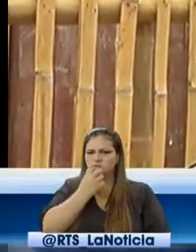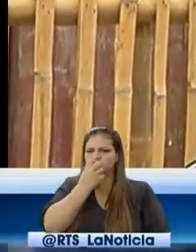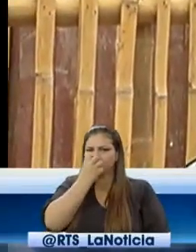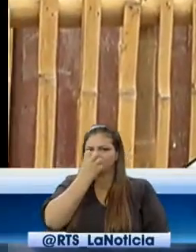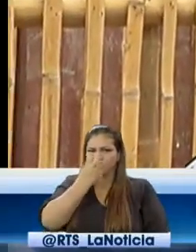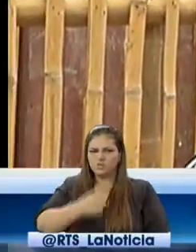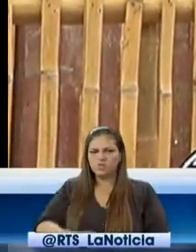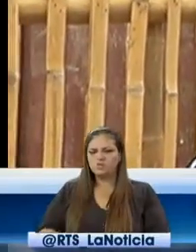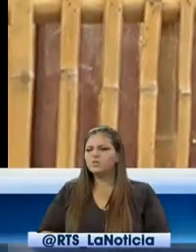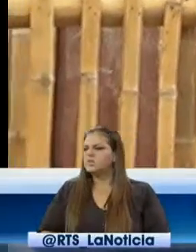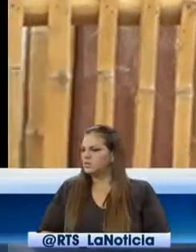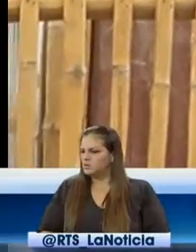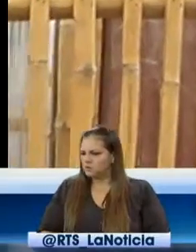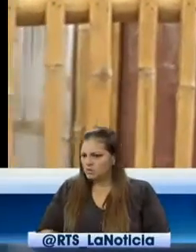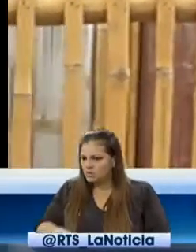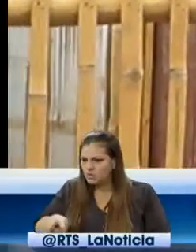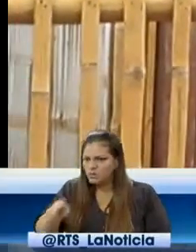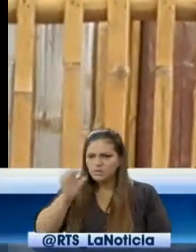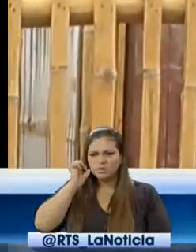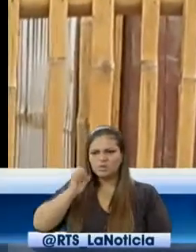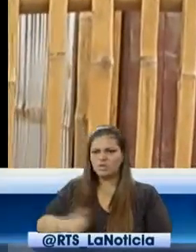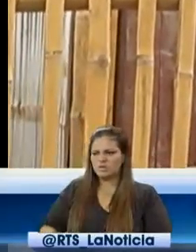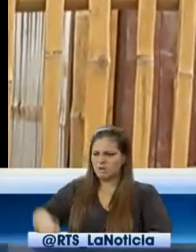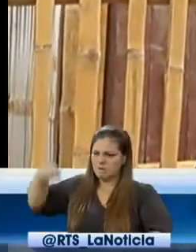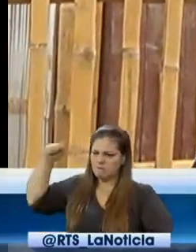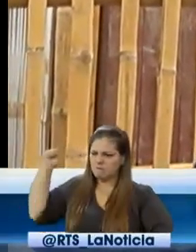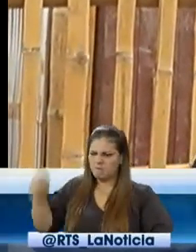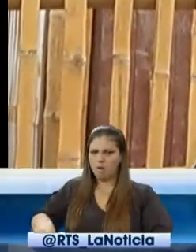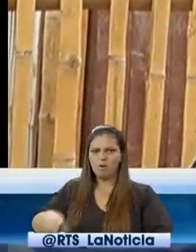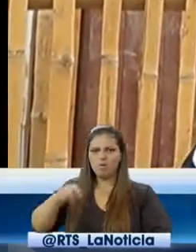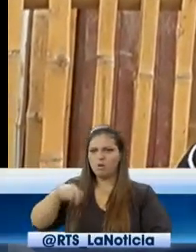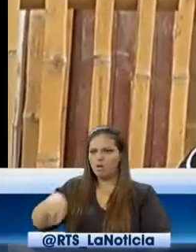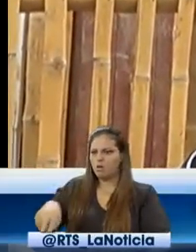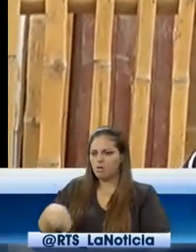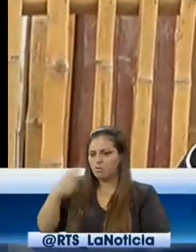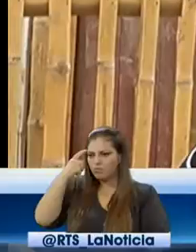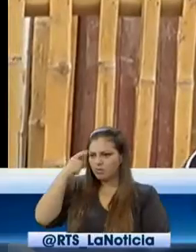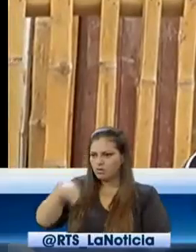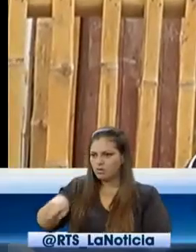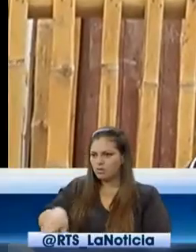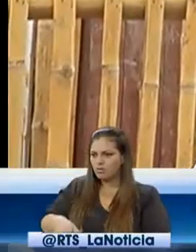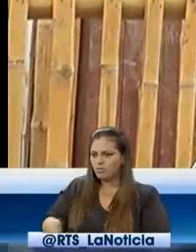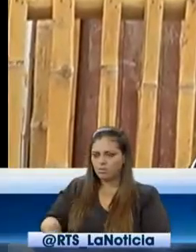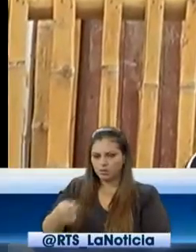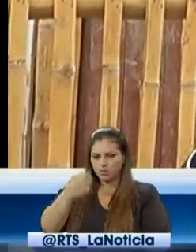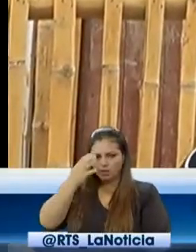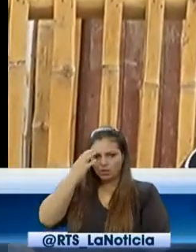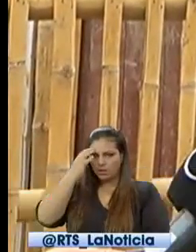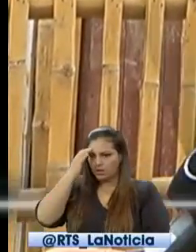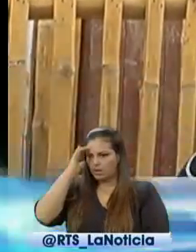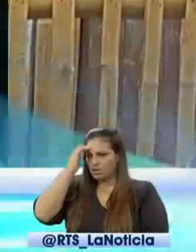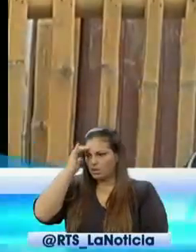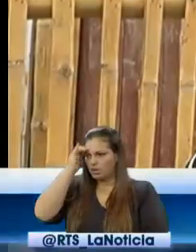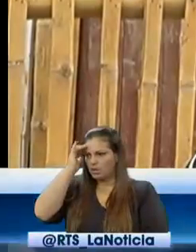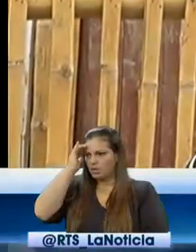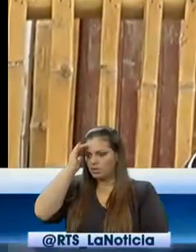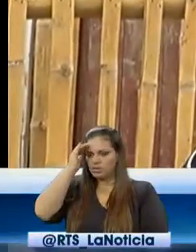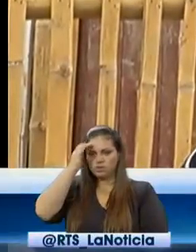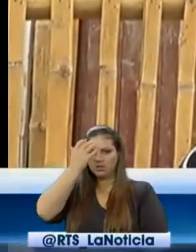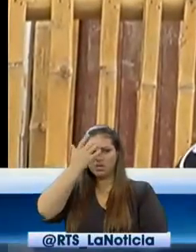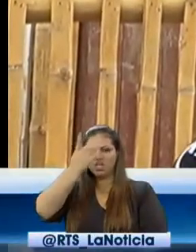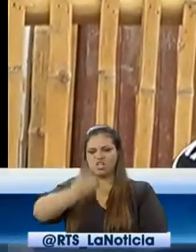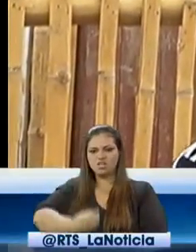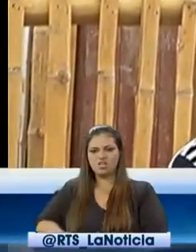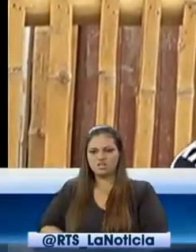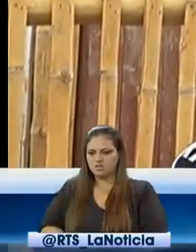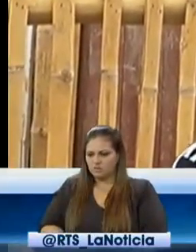quedó, como ve la chica que está ahí parada, se quedó viendo, pensaba que ella ya estaba muerta. Entonces de ver eso, ya